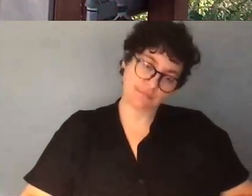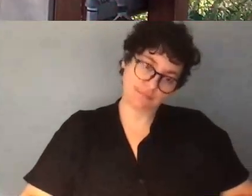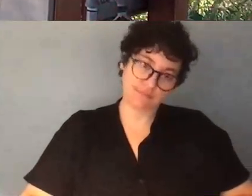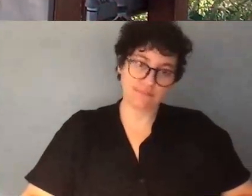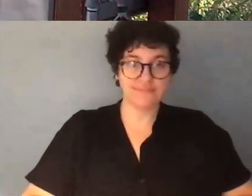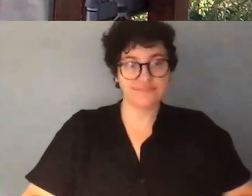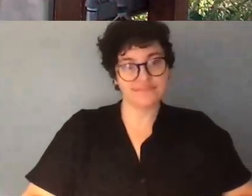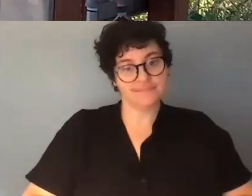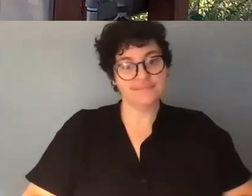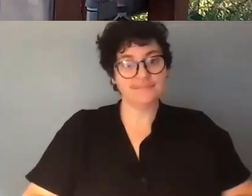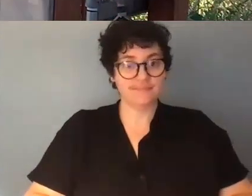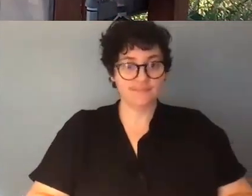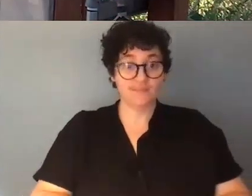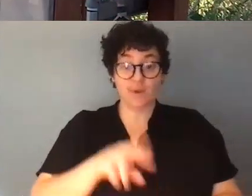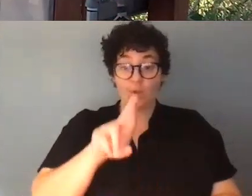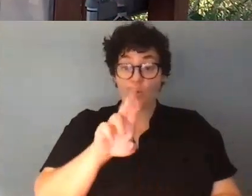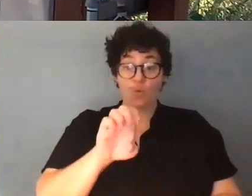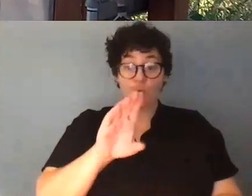la receta,